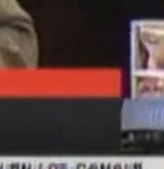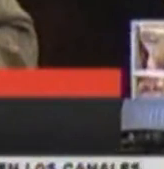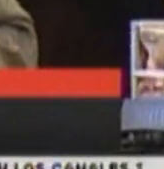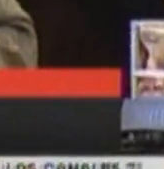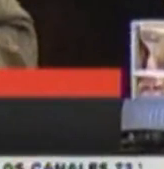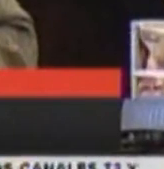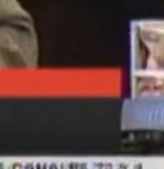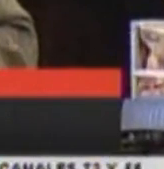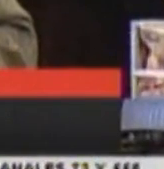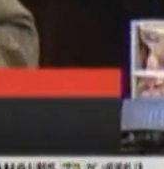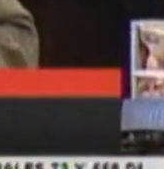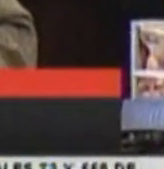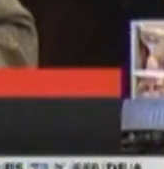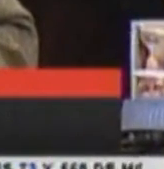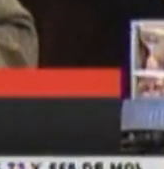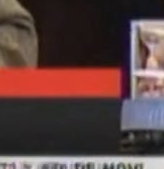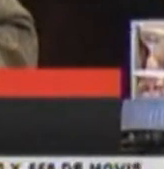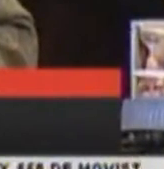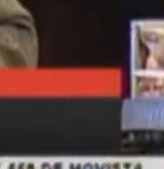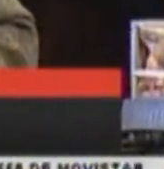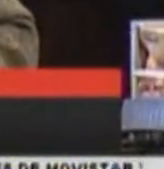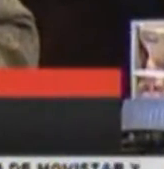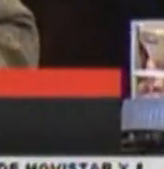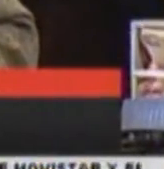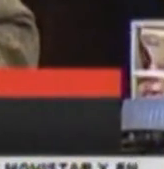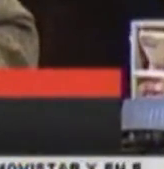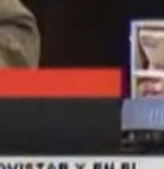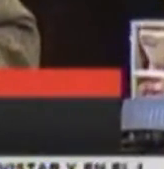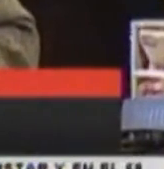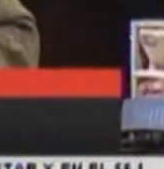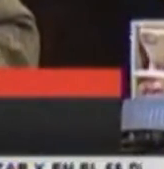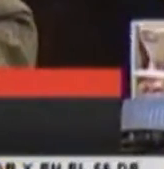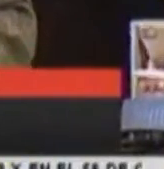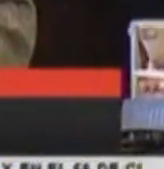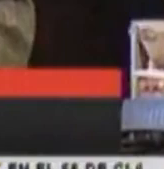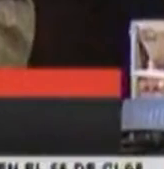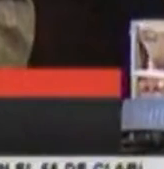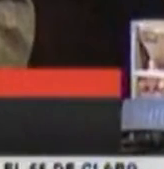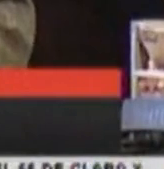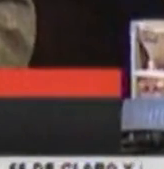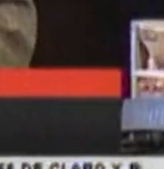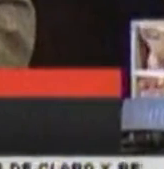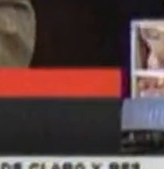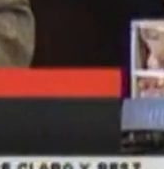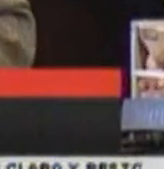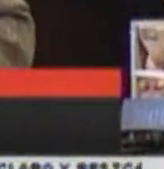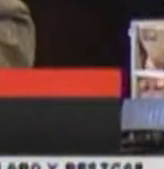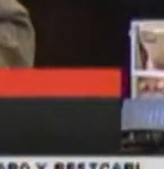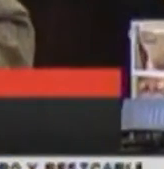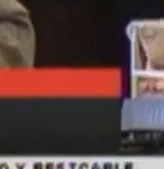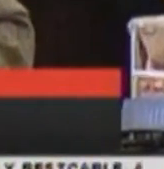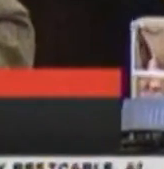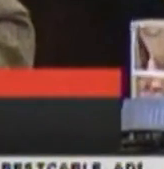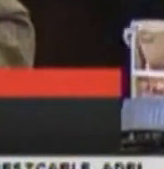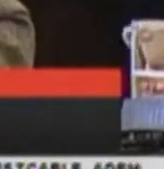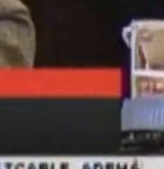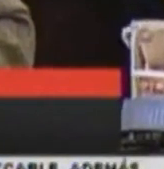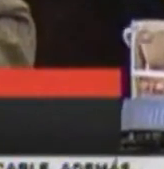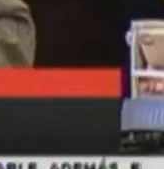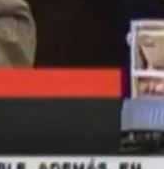una visión compartida de futuro. Eso sería el trabajo, yo creo, en el acuerdo para pasar de